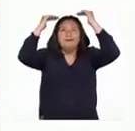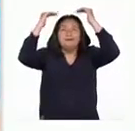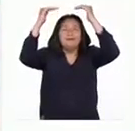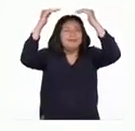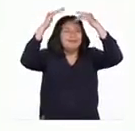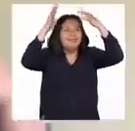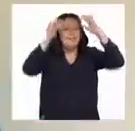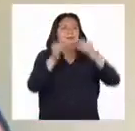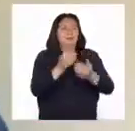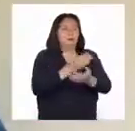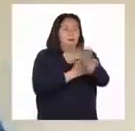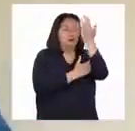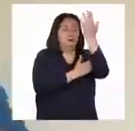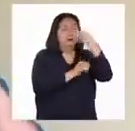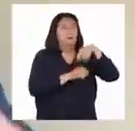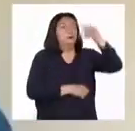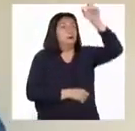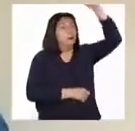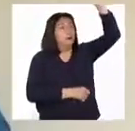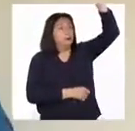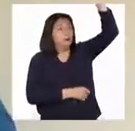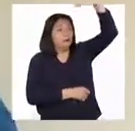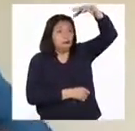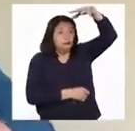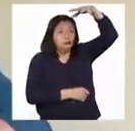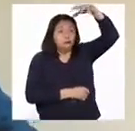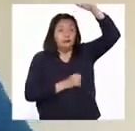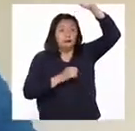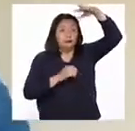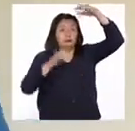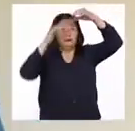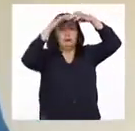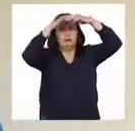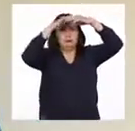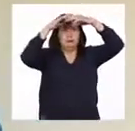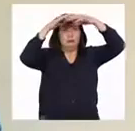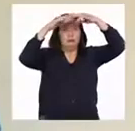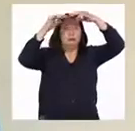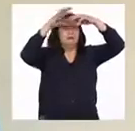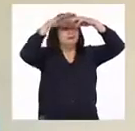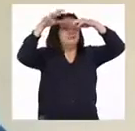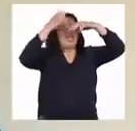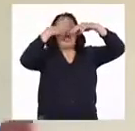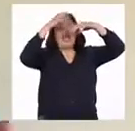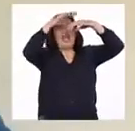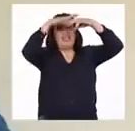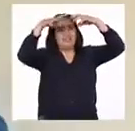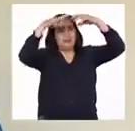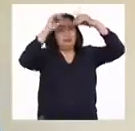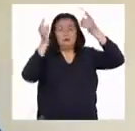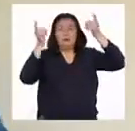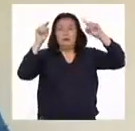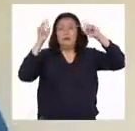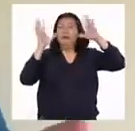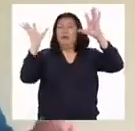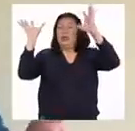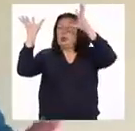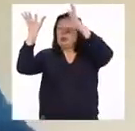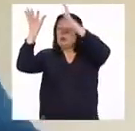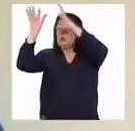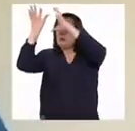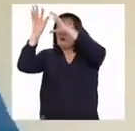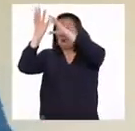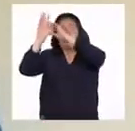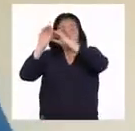superficie. En el día el sol irradia sus rayos solares y se calienta la superficie. Pero cuando empieza a anochecer,